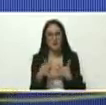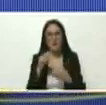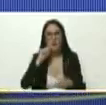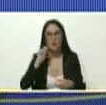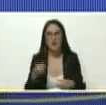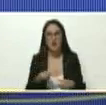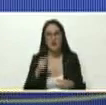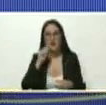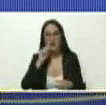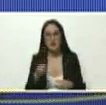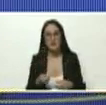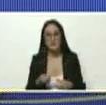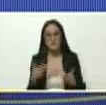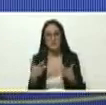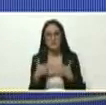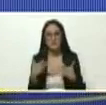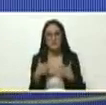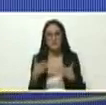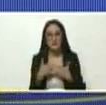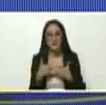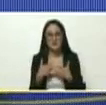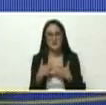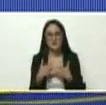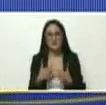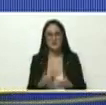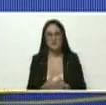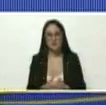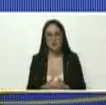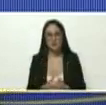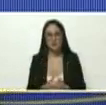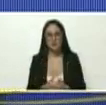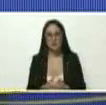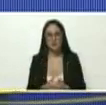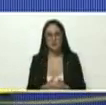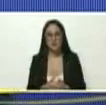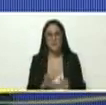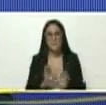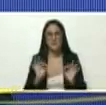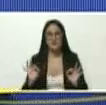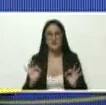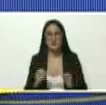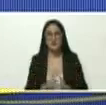una coyuntura sui generis, una coyuntura especial.